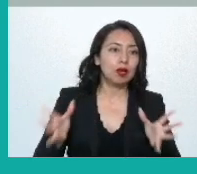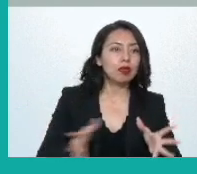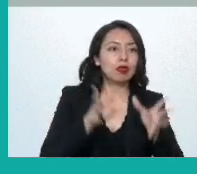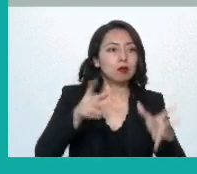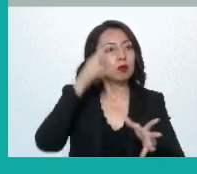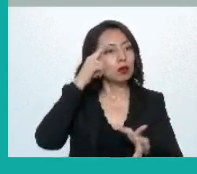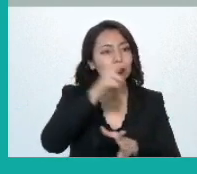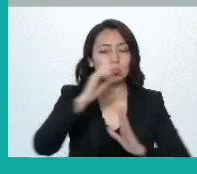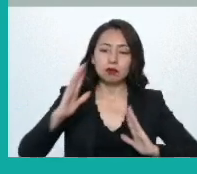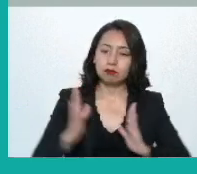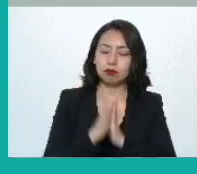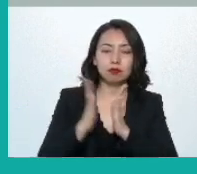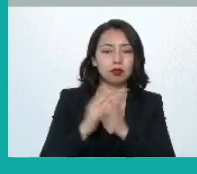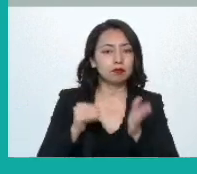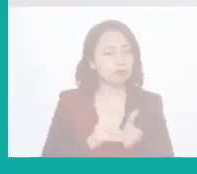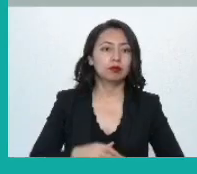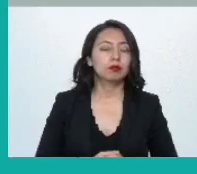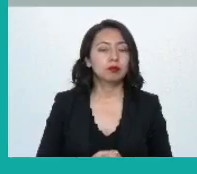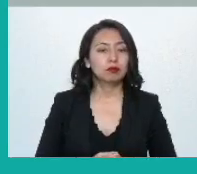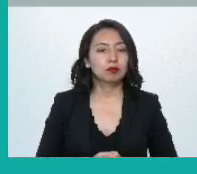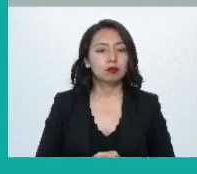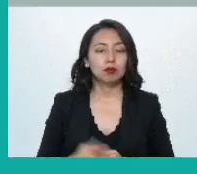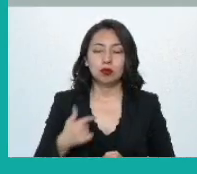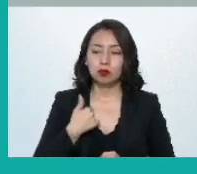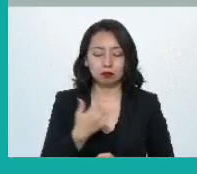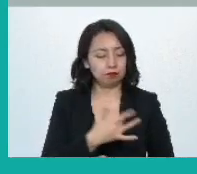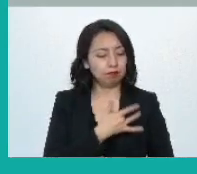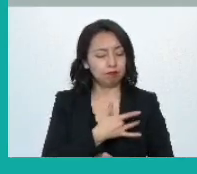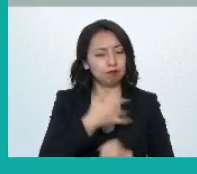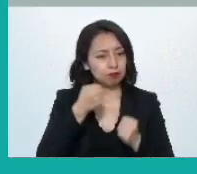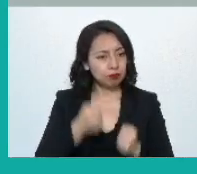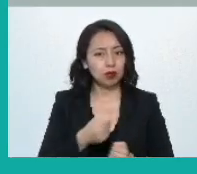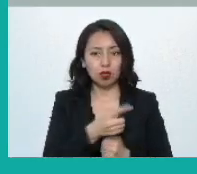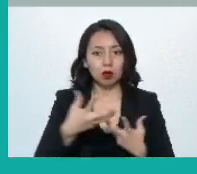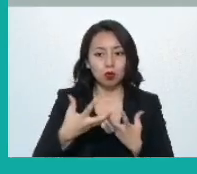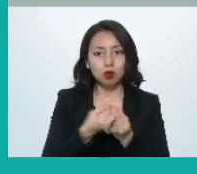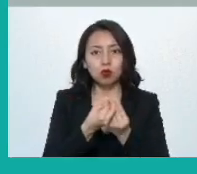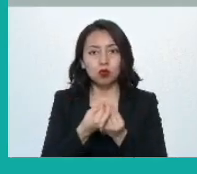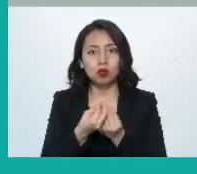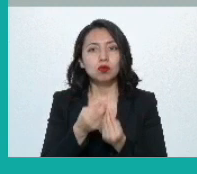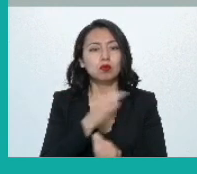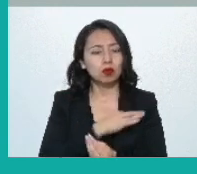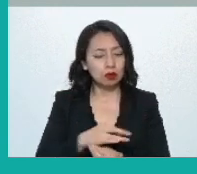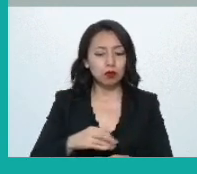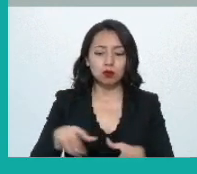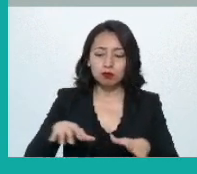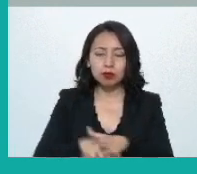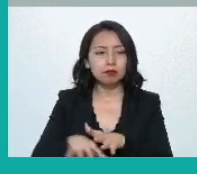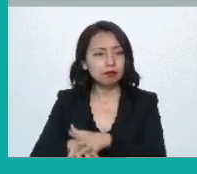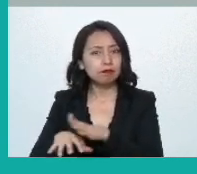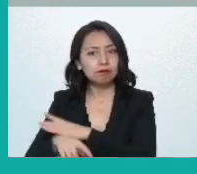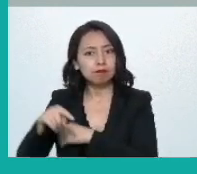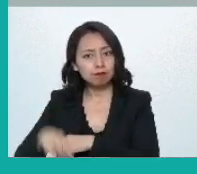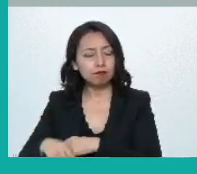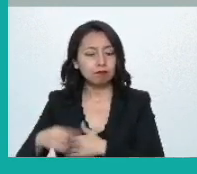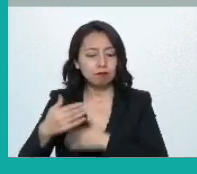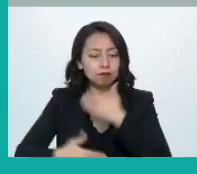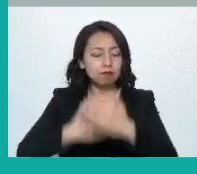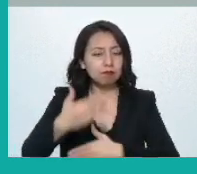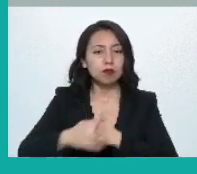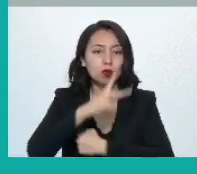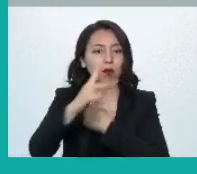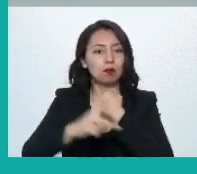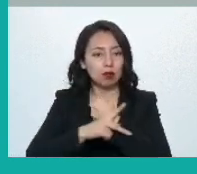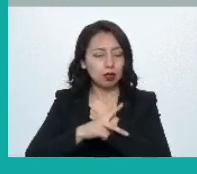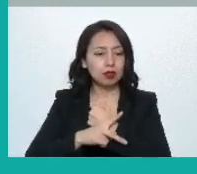estas iniciativas que fomentamos desde el INAI. Estoy seguro a que juntos y juntos podremos hacer una diferencia significativa en la construcción de un país